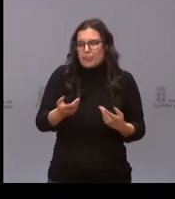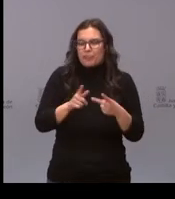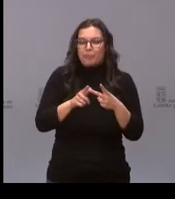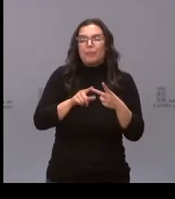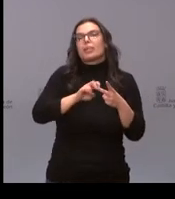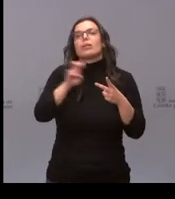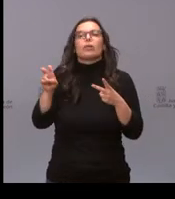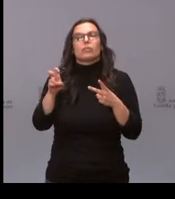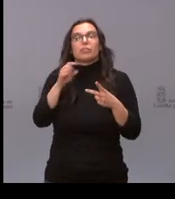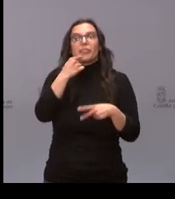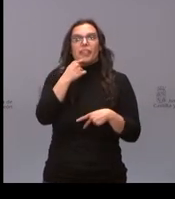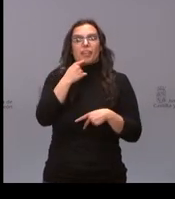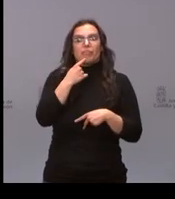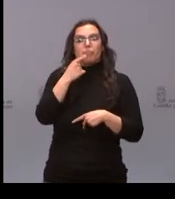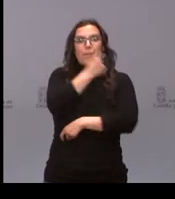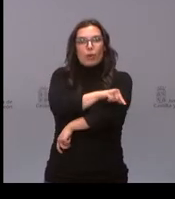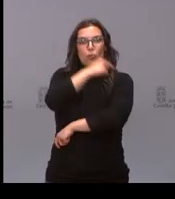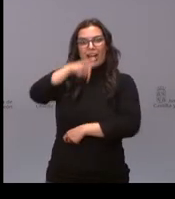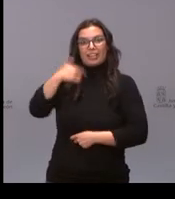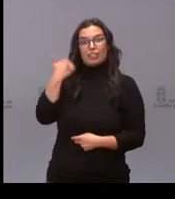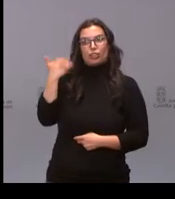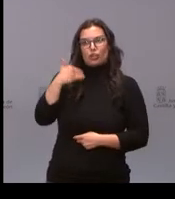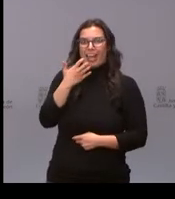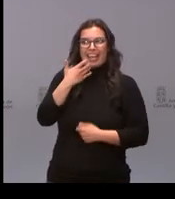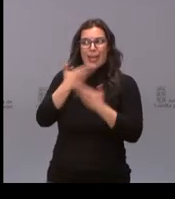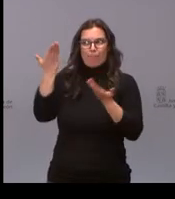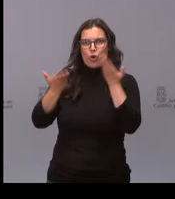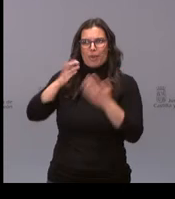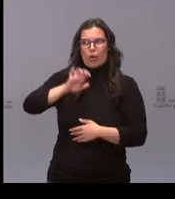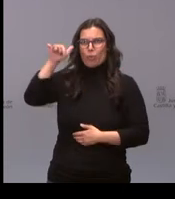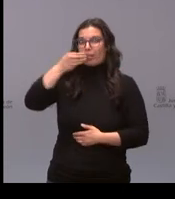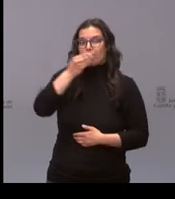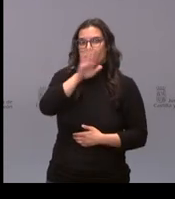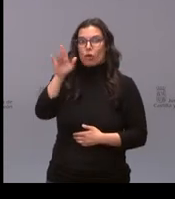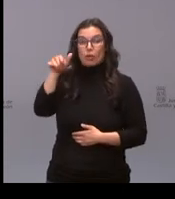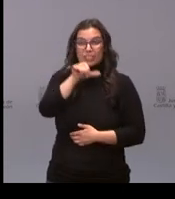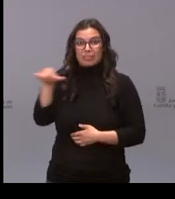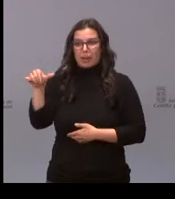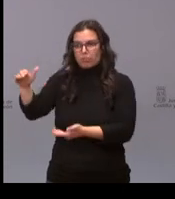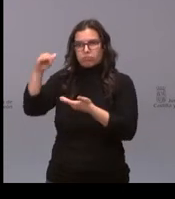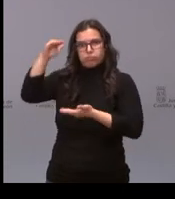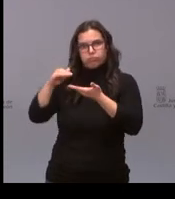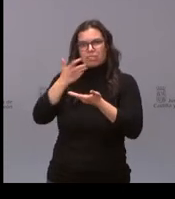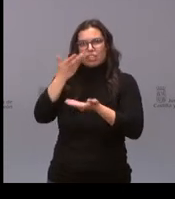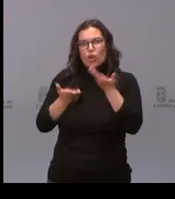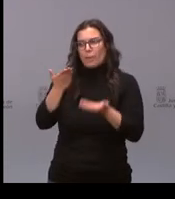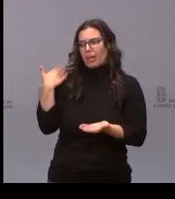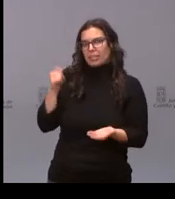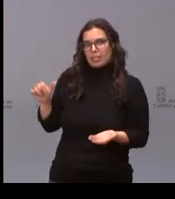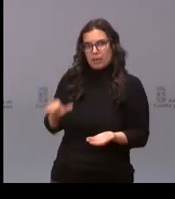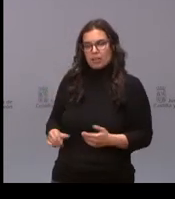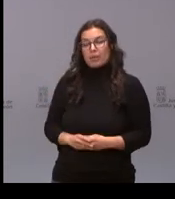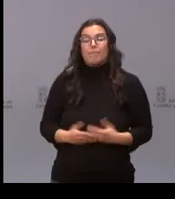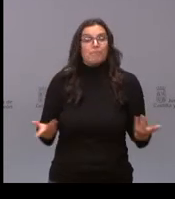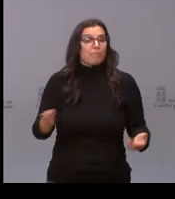un ejemplo a nivel europeo, pero hoy han llegado menos de la mitad de vacunas que en otras semanas. Sí, lamentablemente el